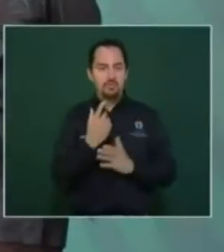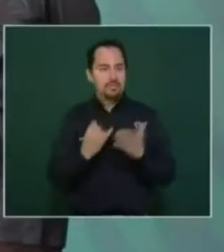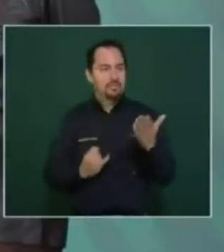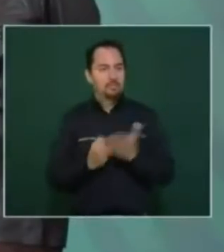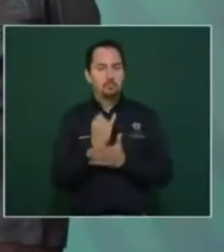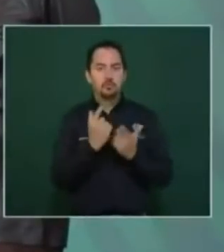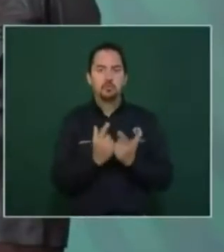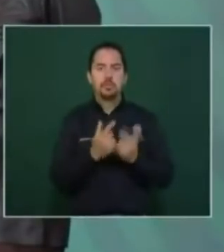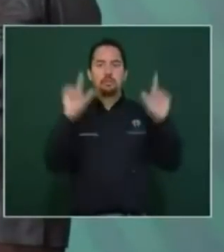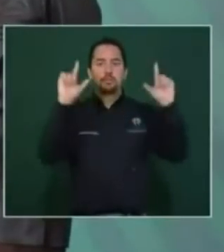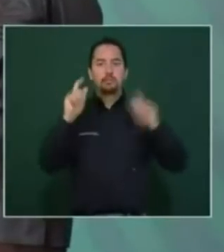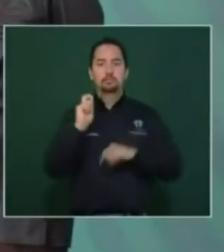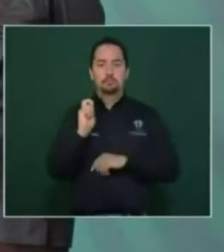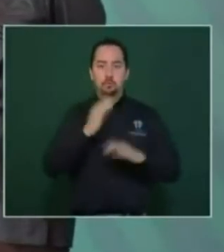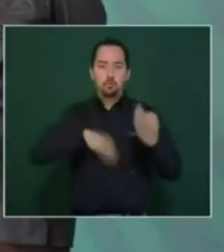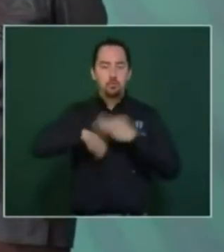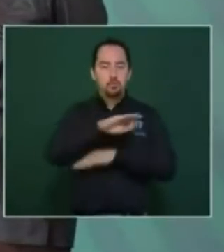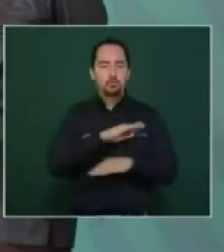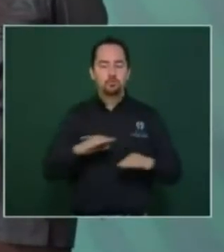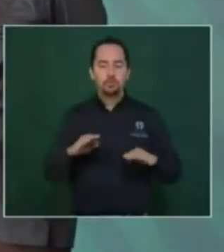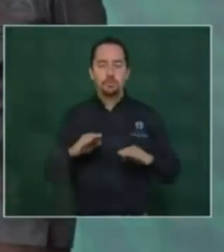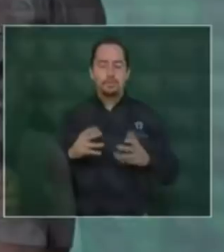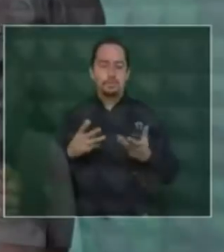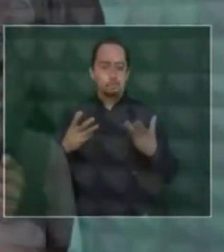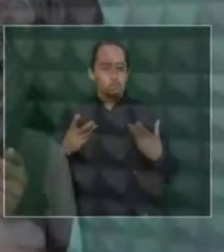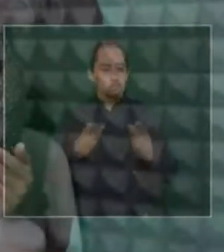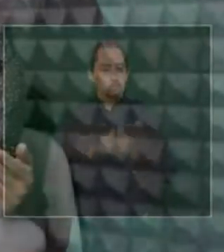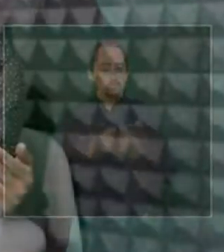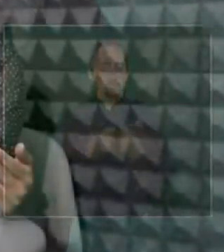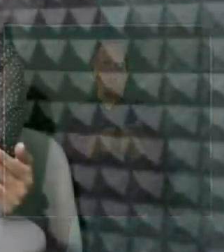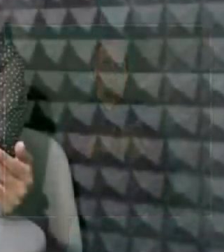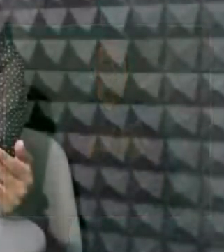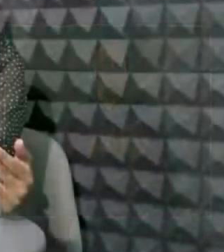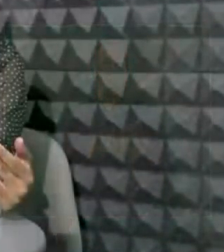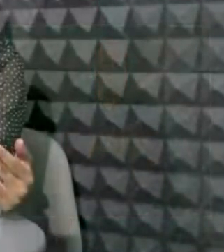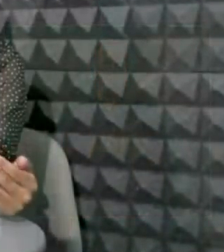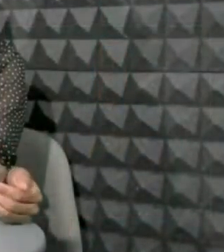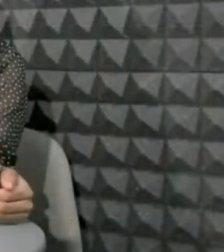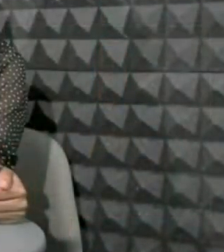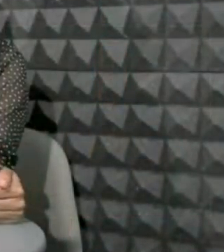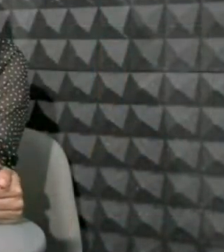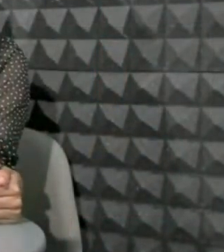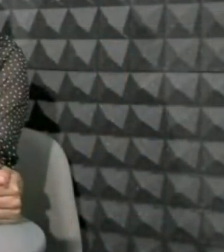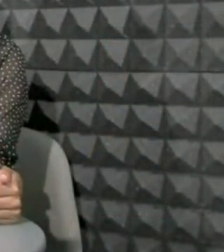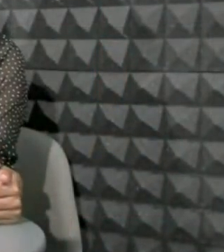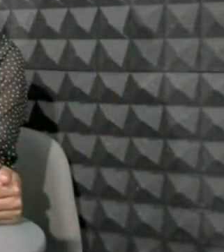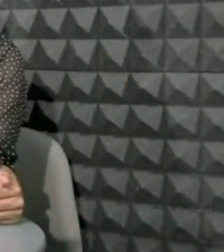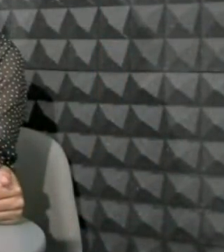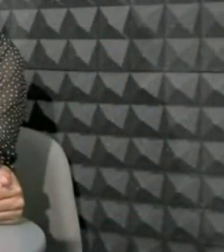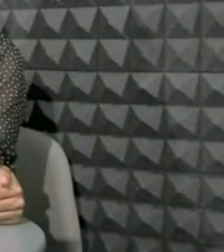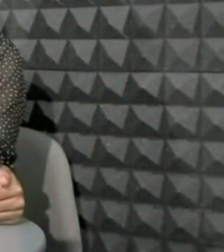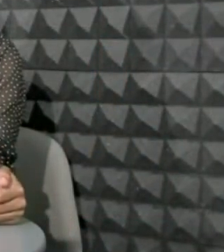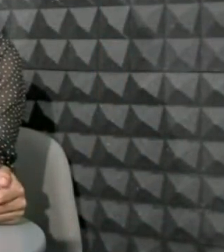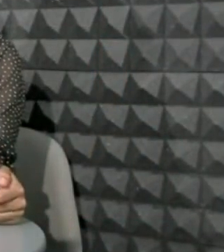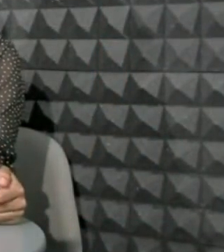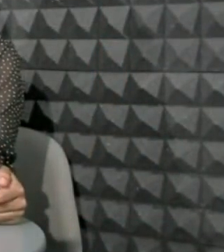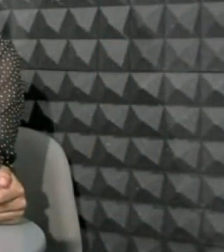política nadie pierde más que la ciudadanía. Pero vamos a ver lo que le dijo Maru Campos ahí al presidente esta mañana en